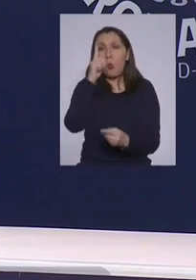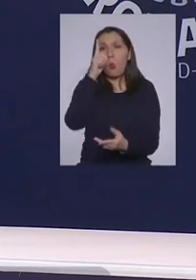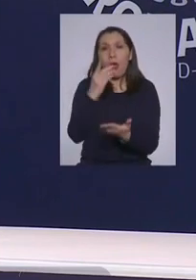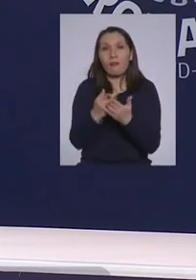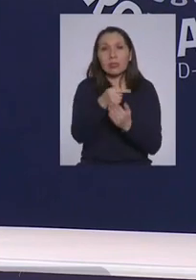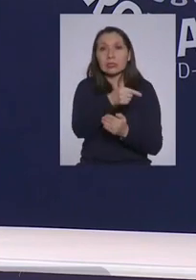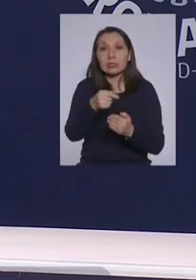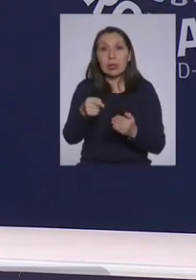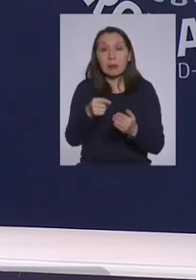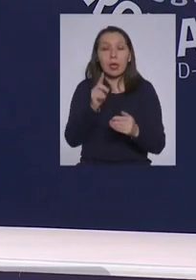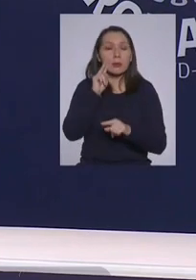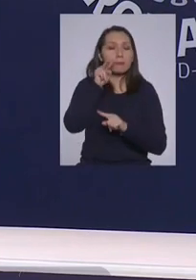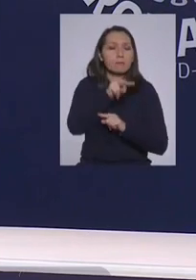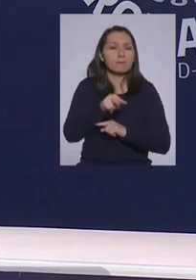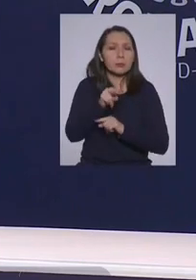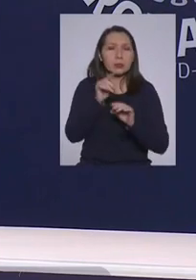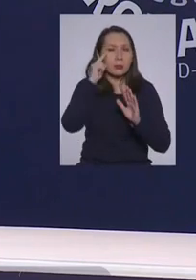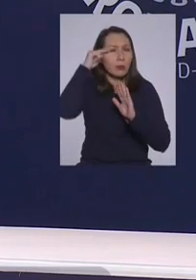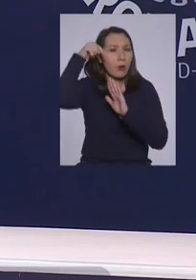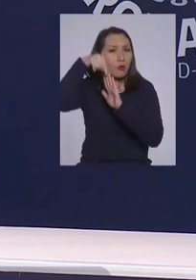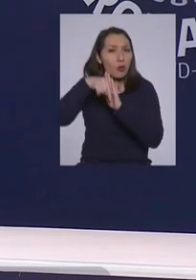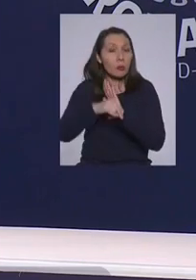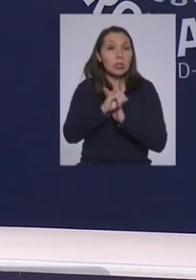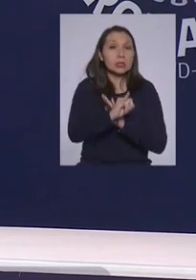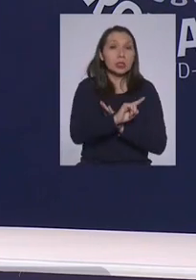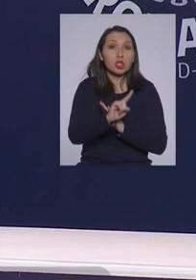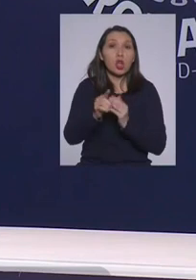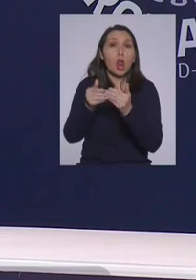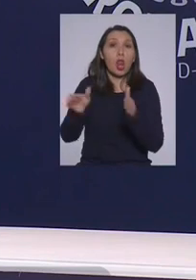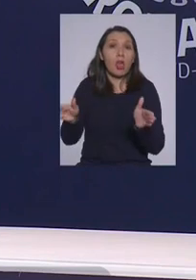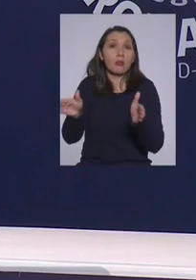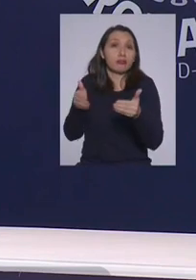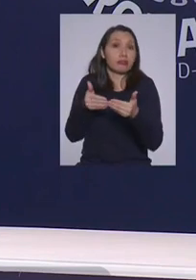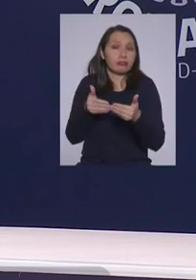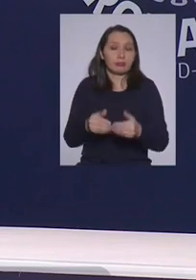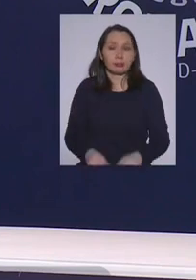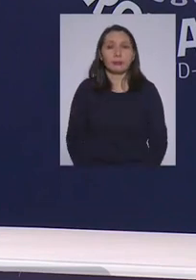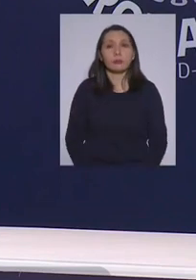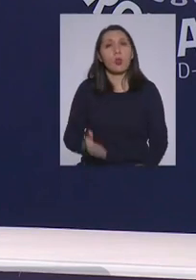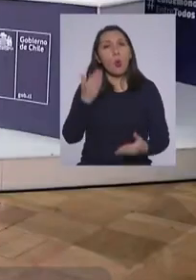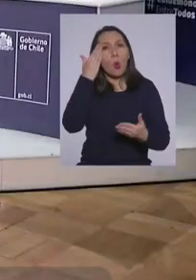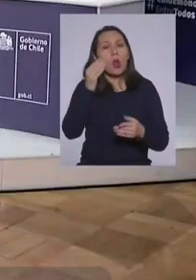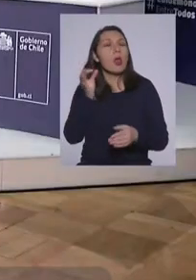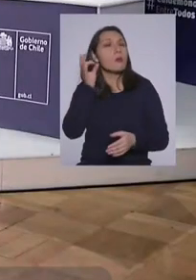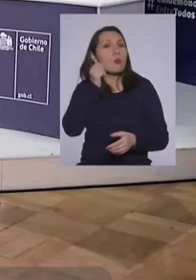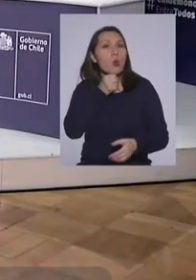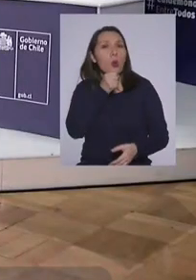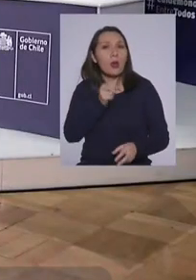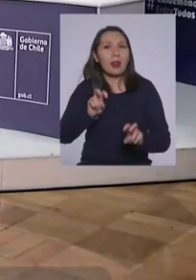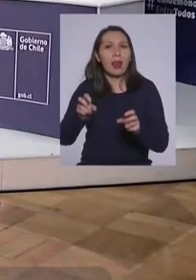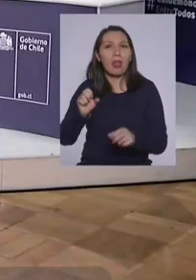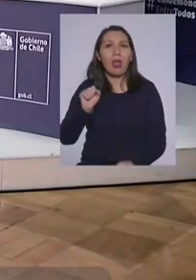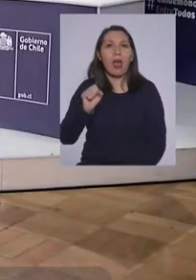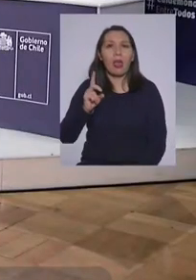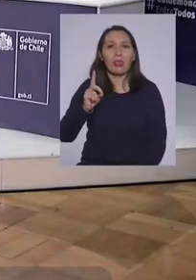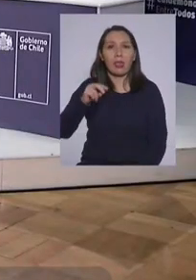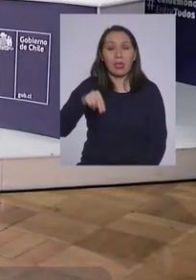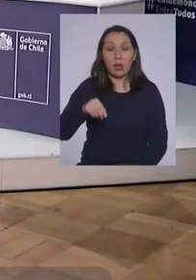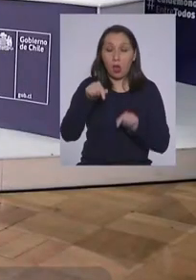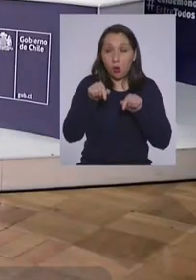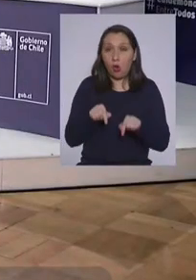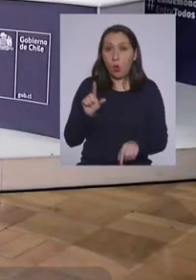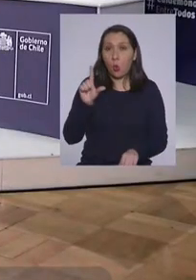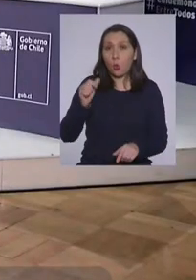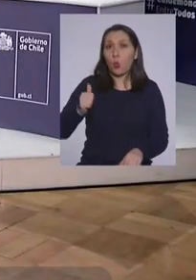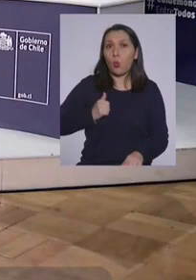la semana a poder tener mirar con mayor detalle si se cambia la decisión. Hola, subsecretario, muy buenas tardes. Gabriela Strahan, de Radio ADN. Este lunes